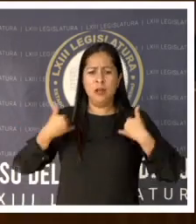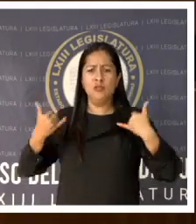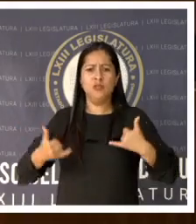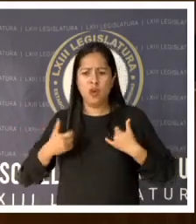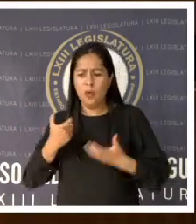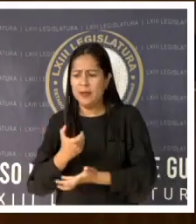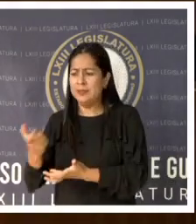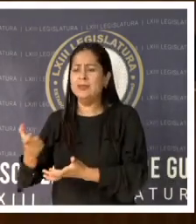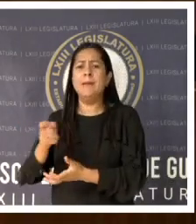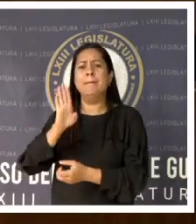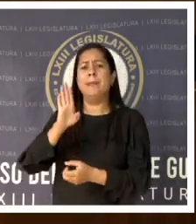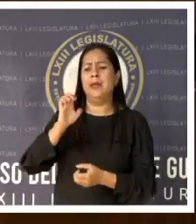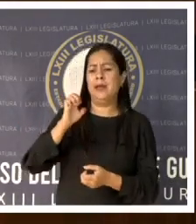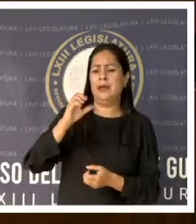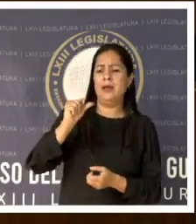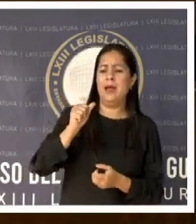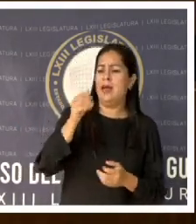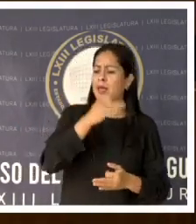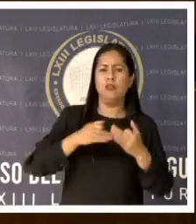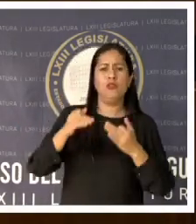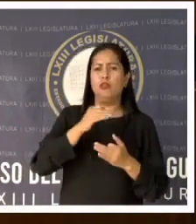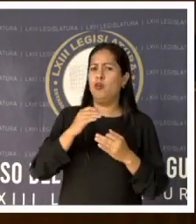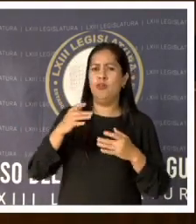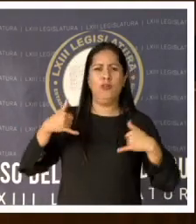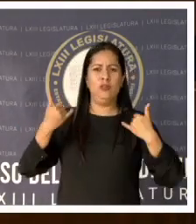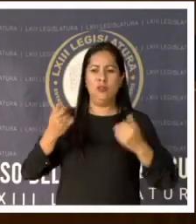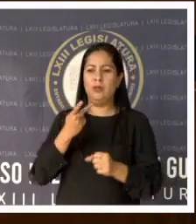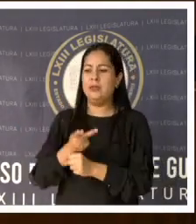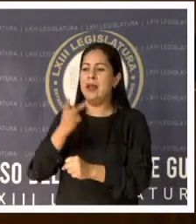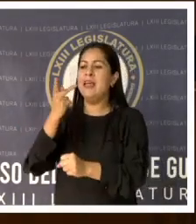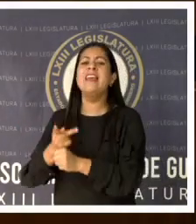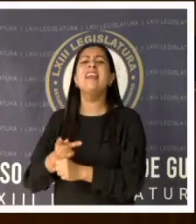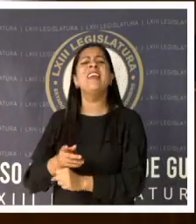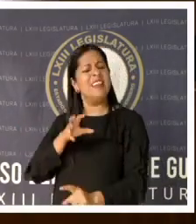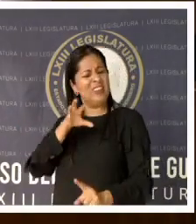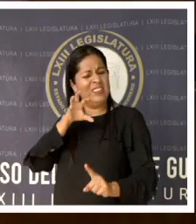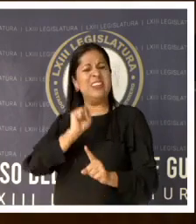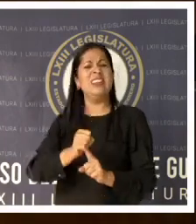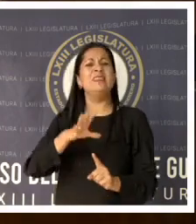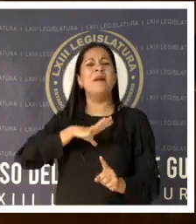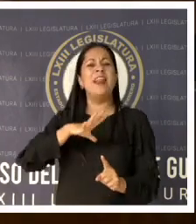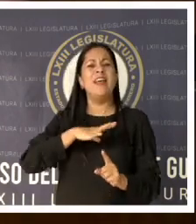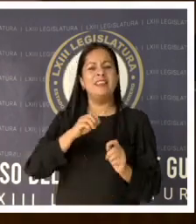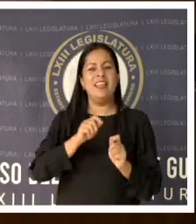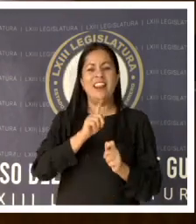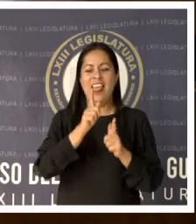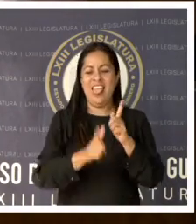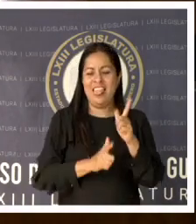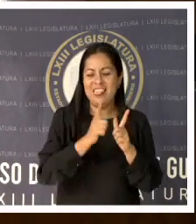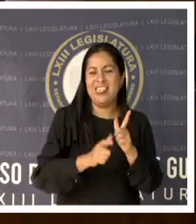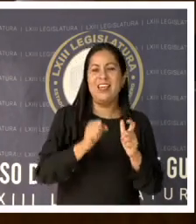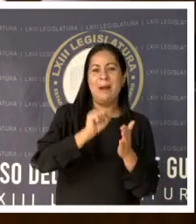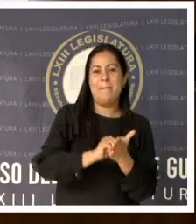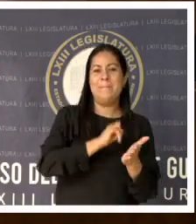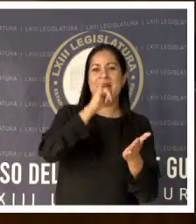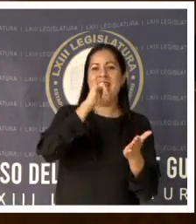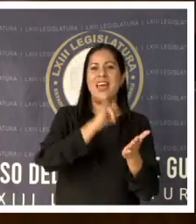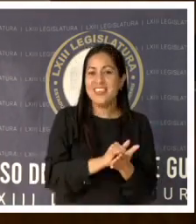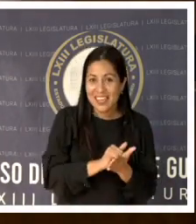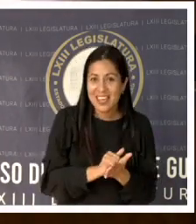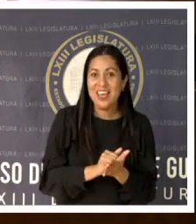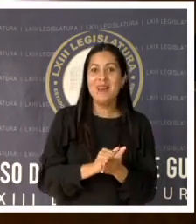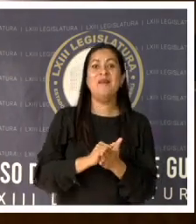pecamos a todos los jóvenes de la preparatoria y nos alcanza para tener tren Maya nos alcanza para el aeropuerto de Tulum